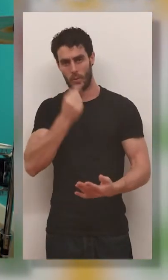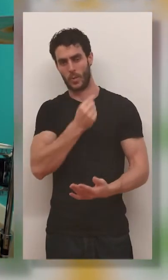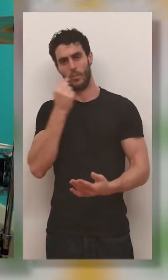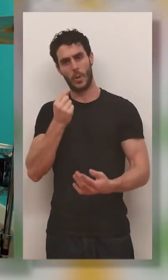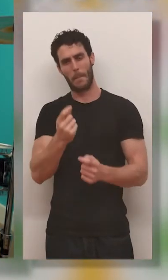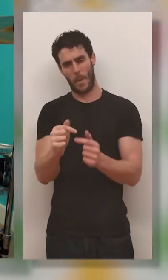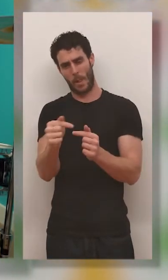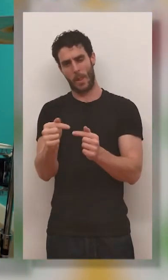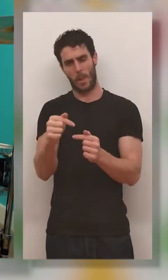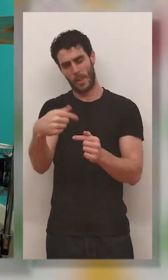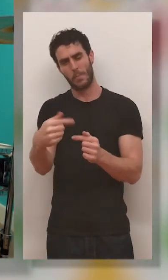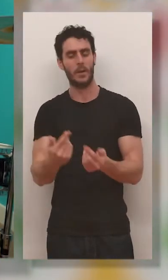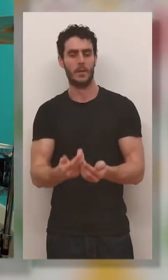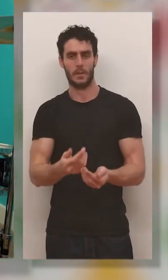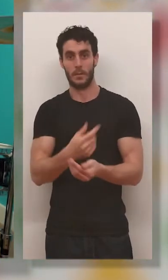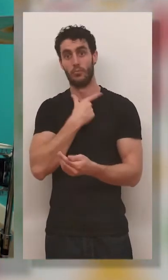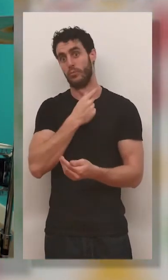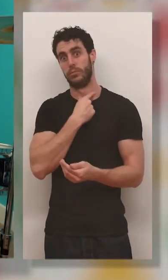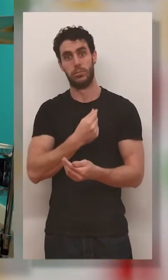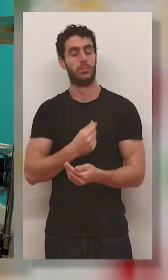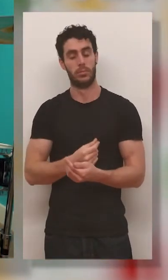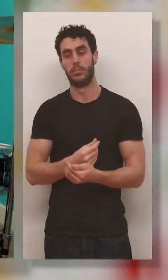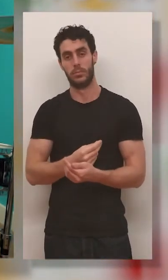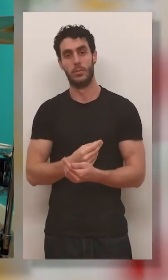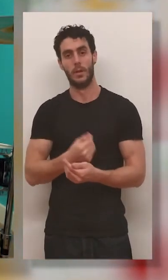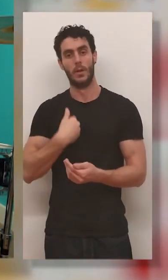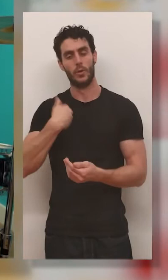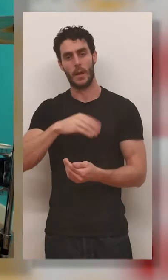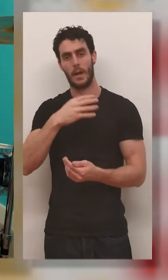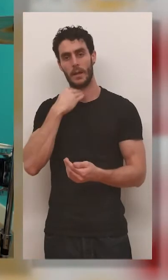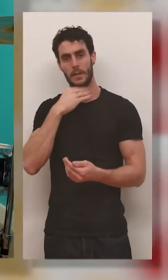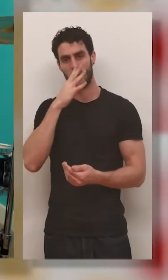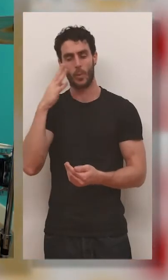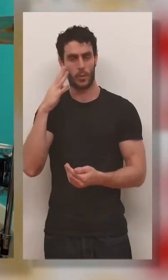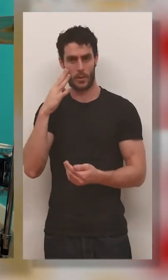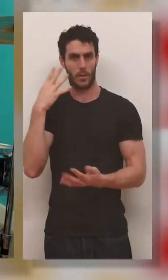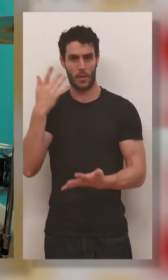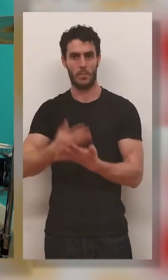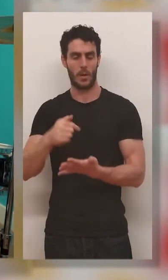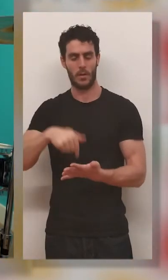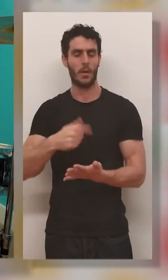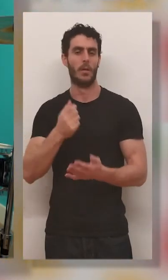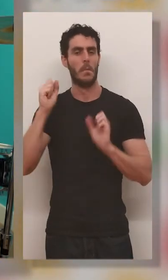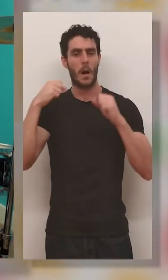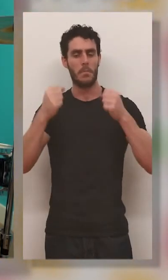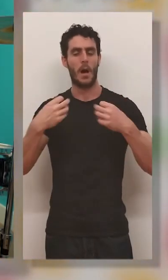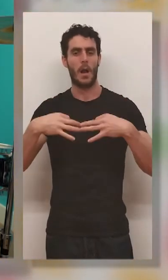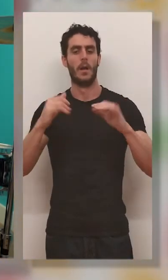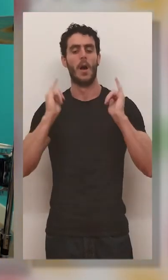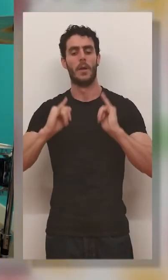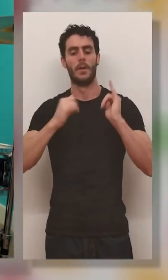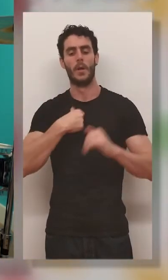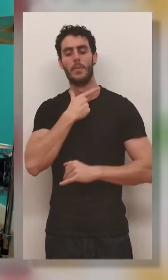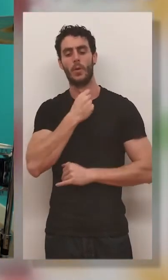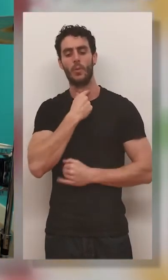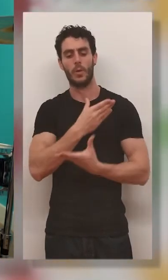y pues me ha gustado mucho y llevo casi ya 4 años aquí y es muy divertido y a mí me gusta